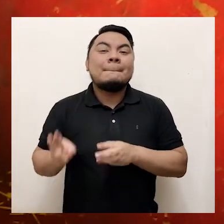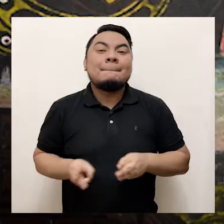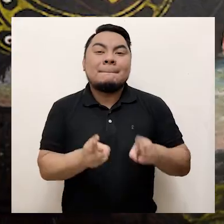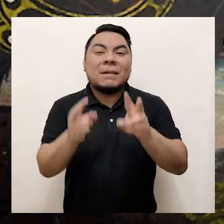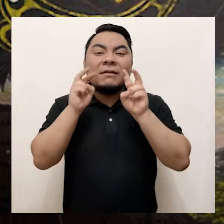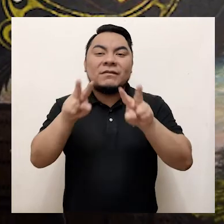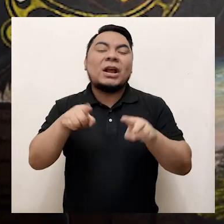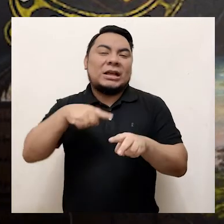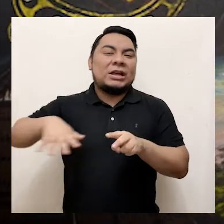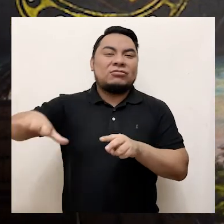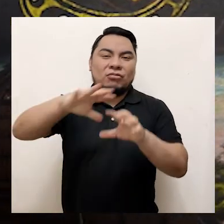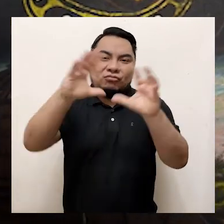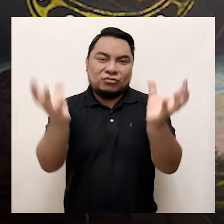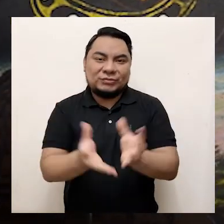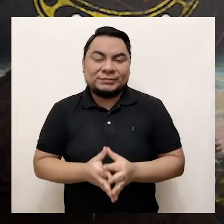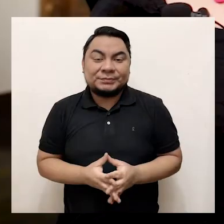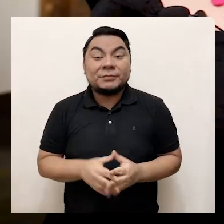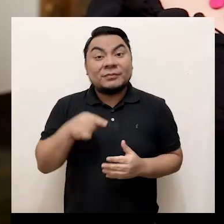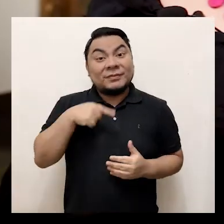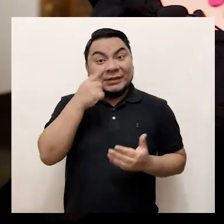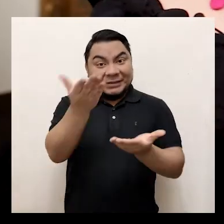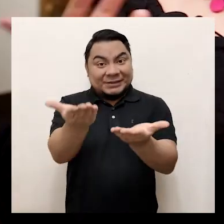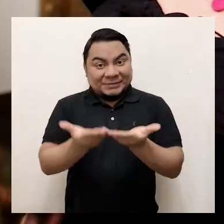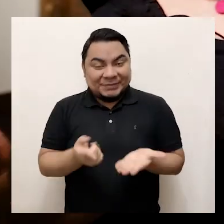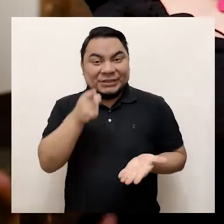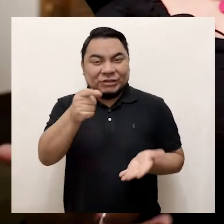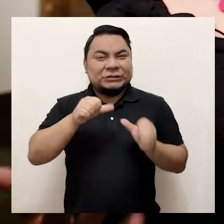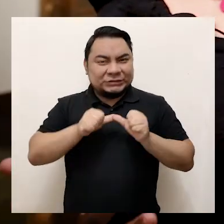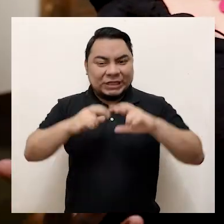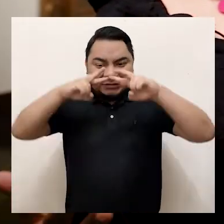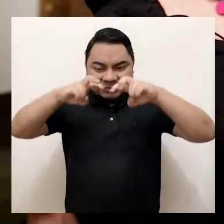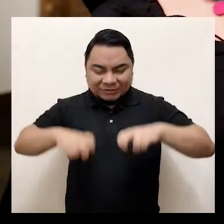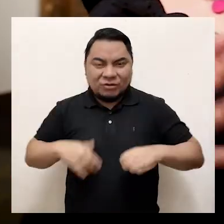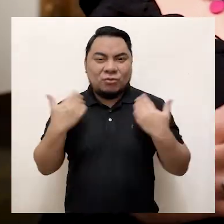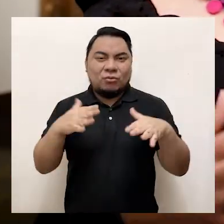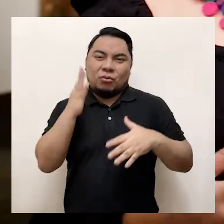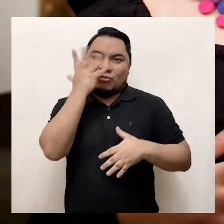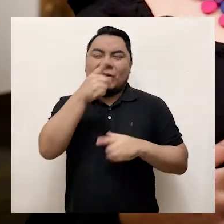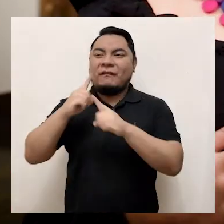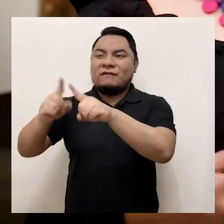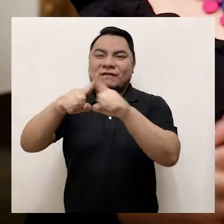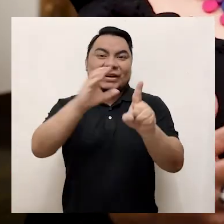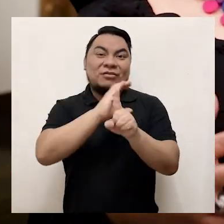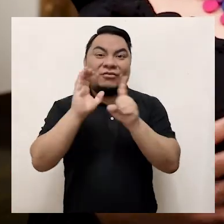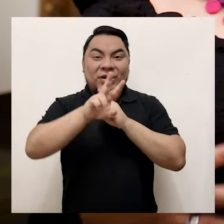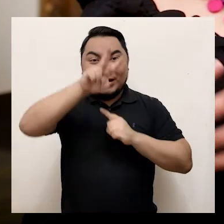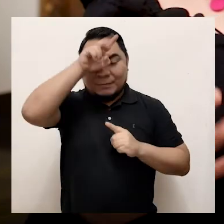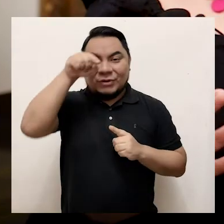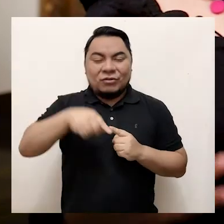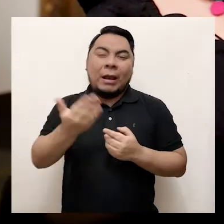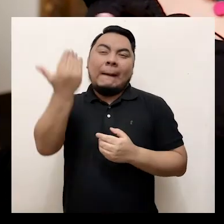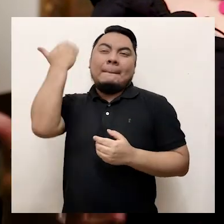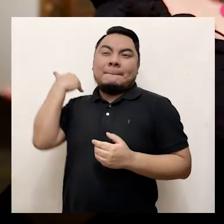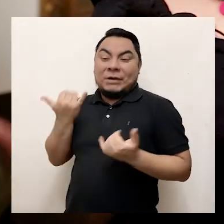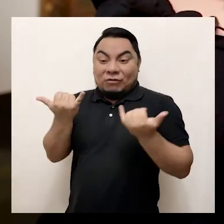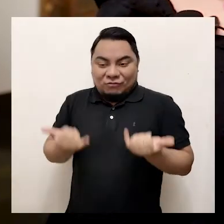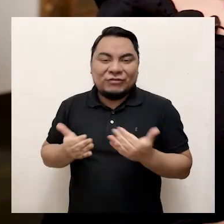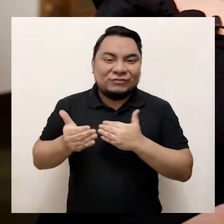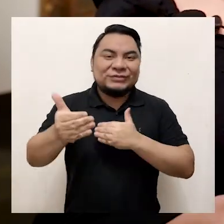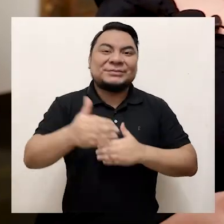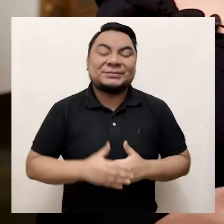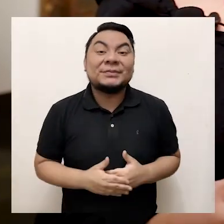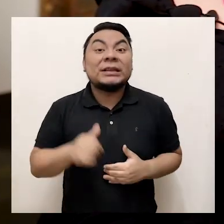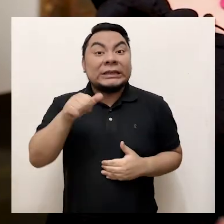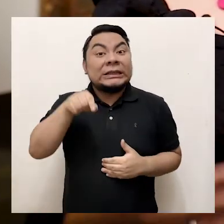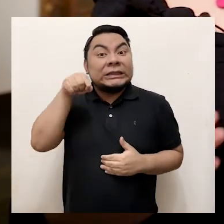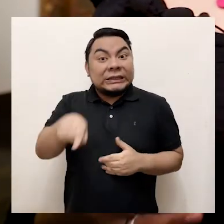diferentes formas de ver el mundo. Te invitamos a seguir explorando la riqueza de la diversidad cultural peruana del pasado y del